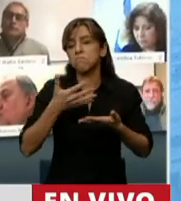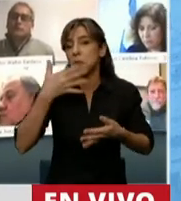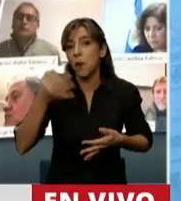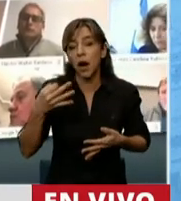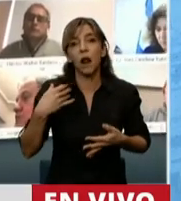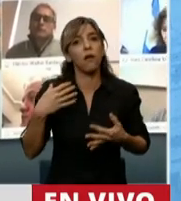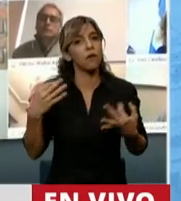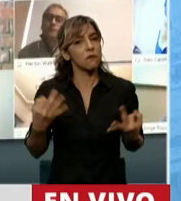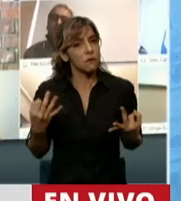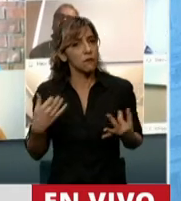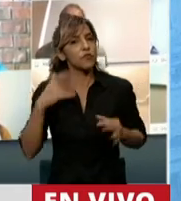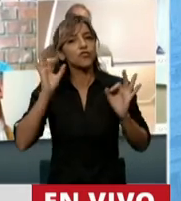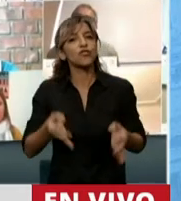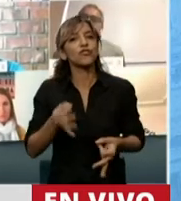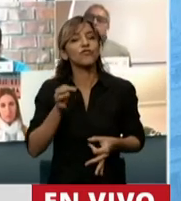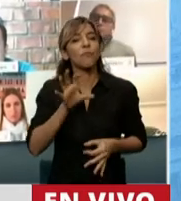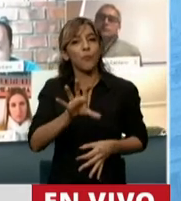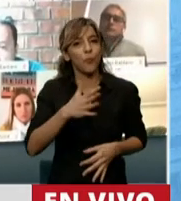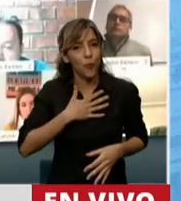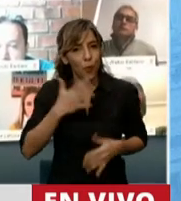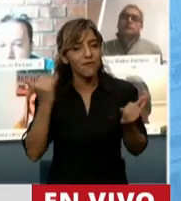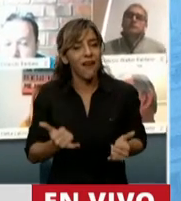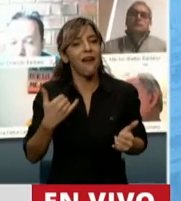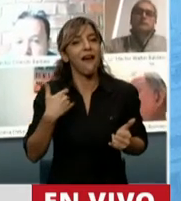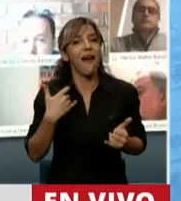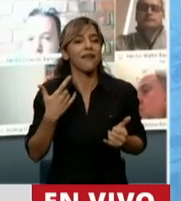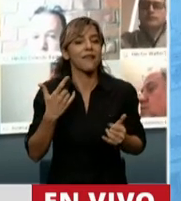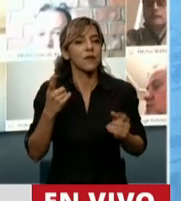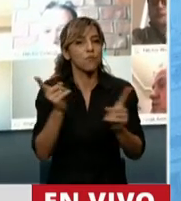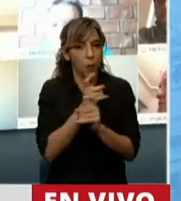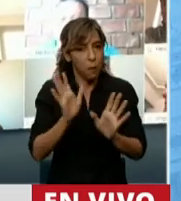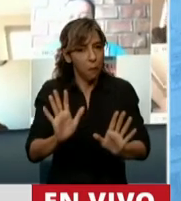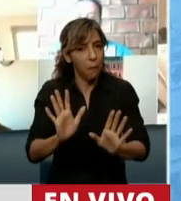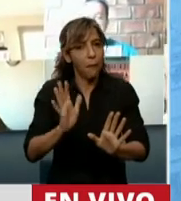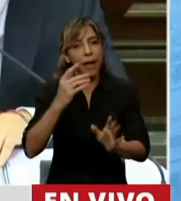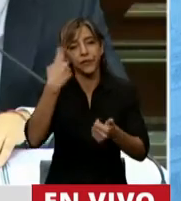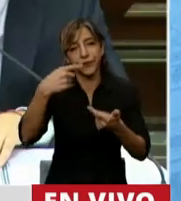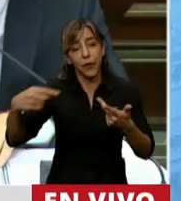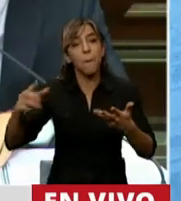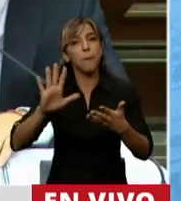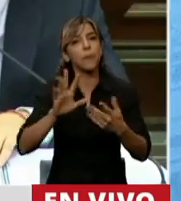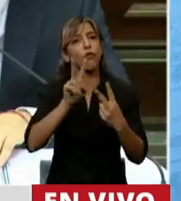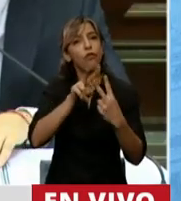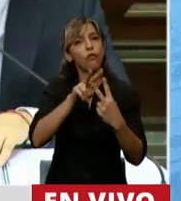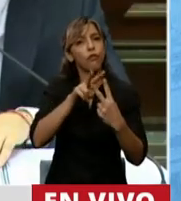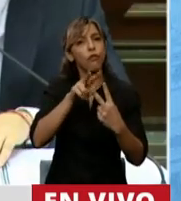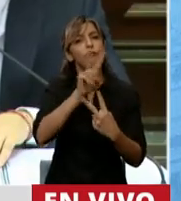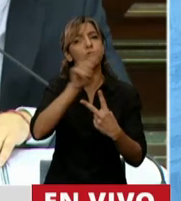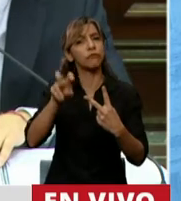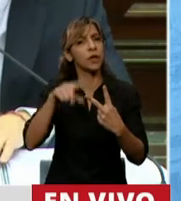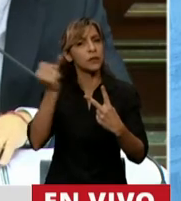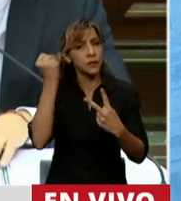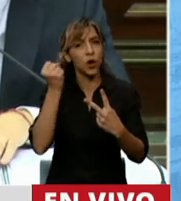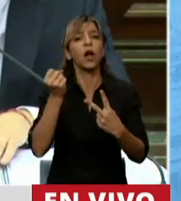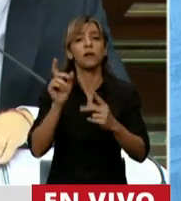Es una sociedad que tiene a veces mucha conflictividad, pero hay 2 temas en los que podemos incluso también incluir a la oposición, ¿por qué no? Porque